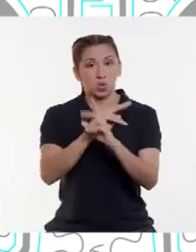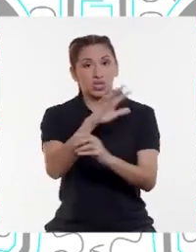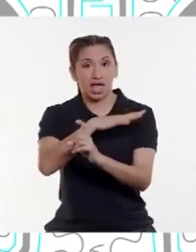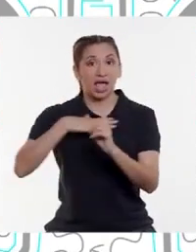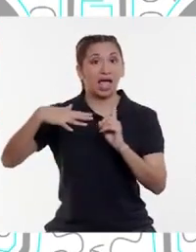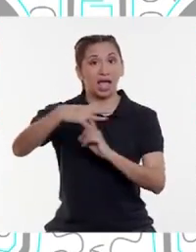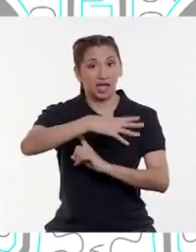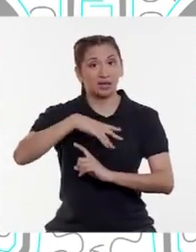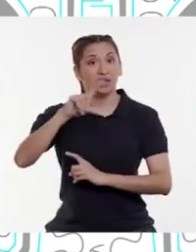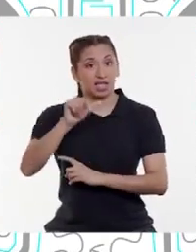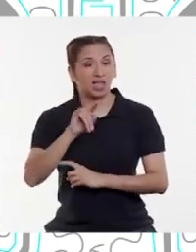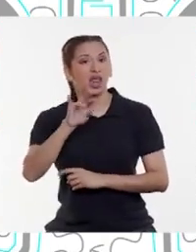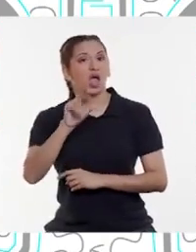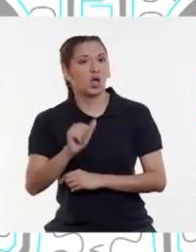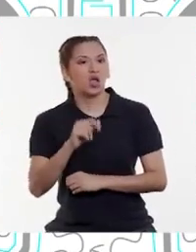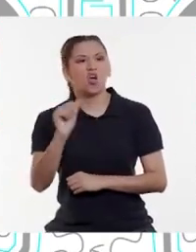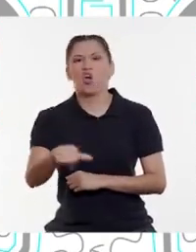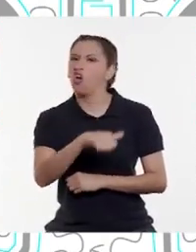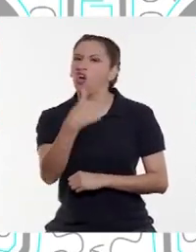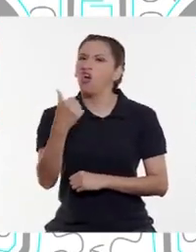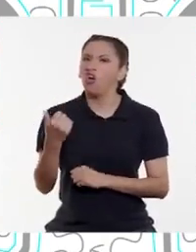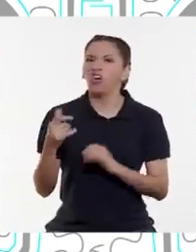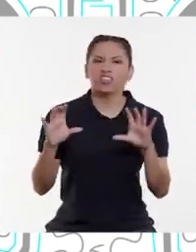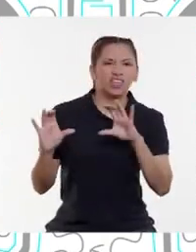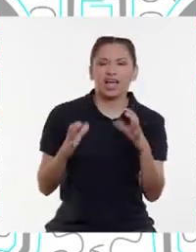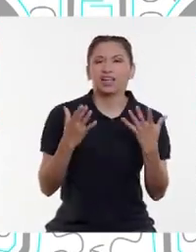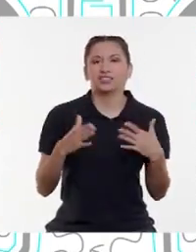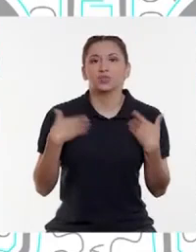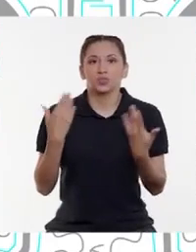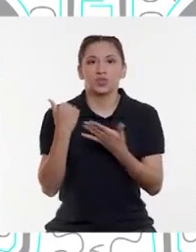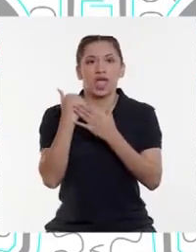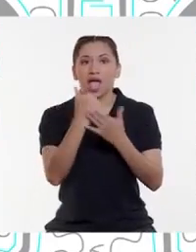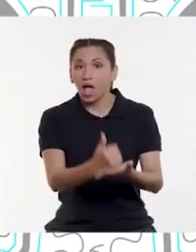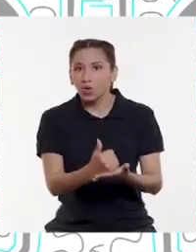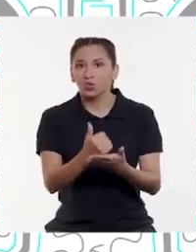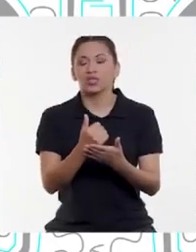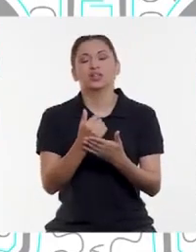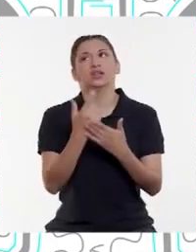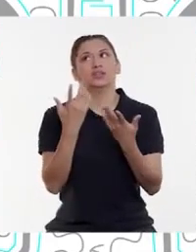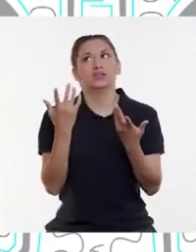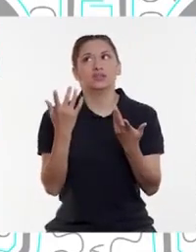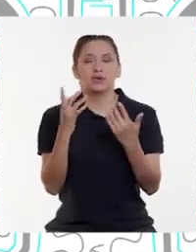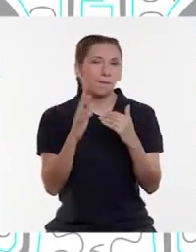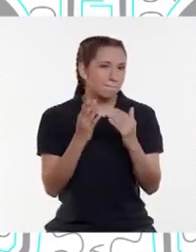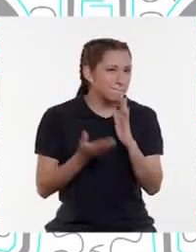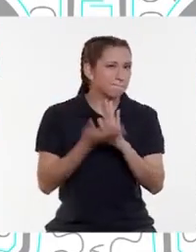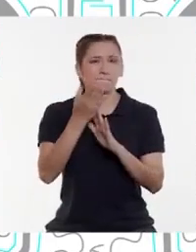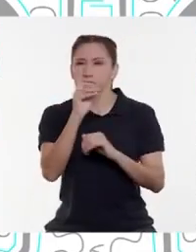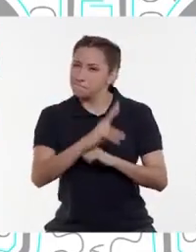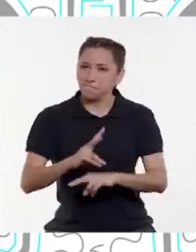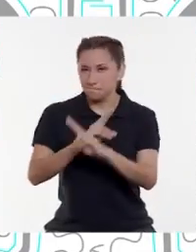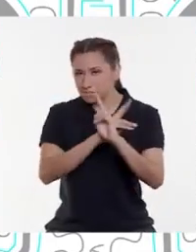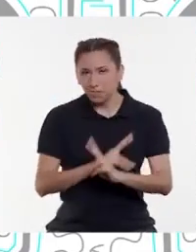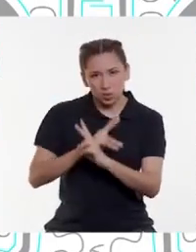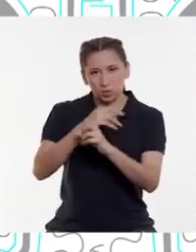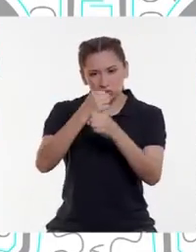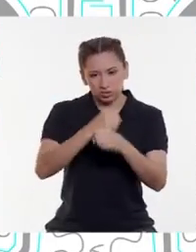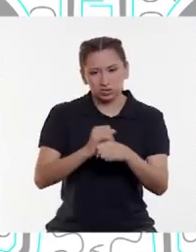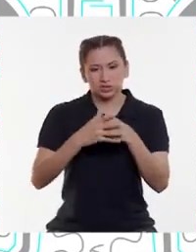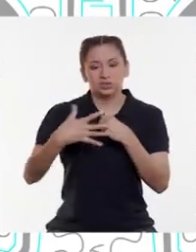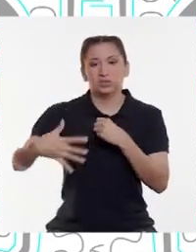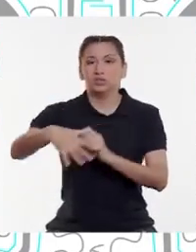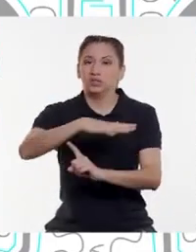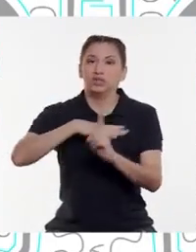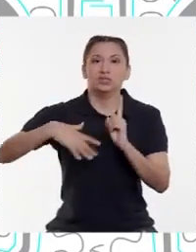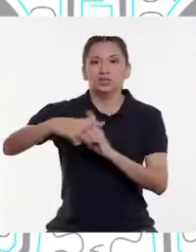el ambiente, Laura. ¿Qué otras acciones se les ocurren que podrían ayudarnos incluso más a cuidar nuestra sostenibilidad